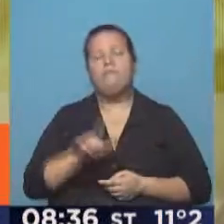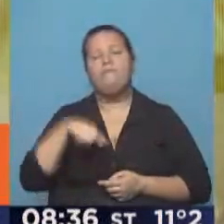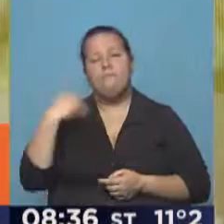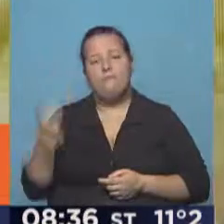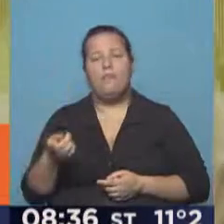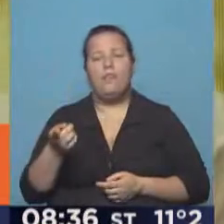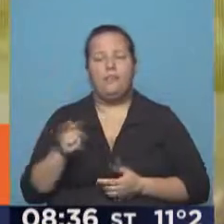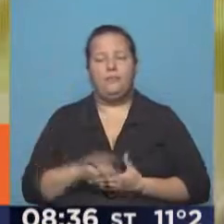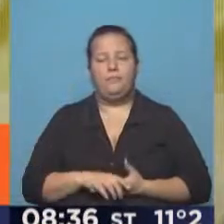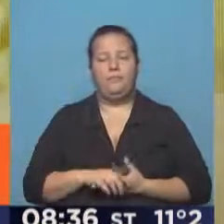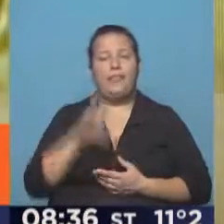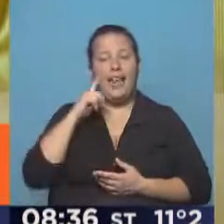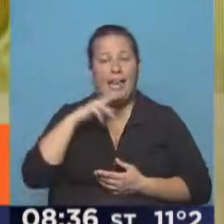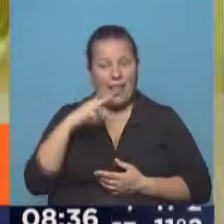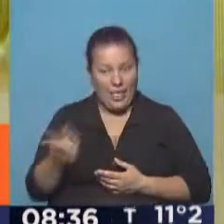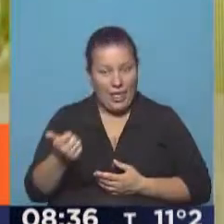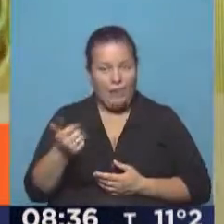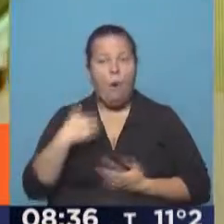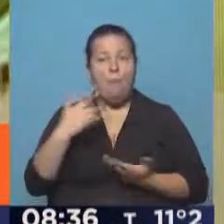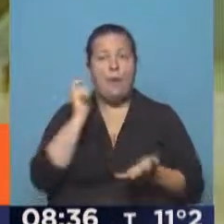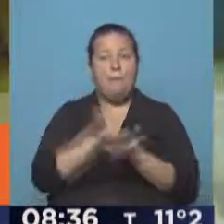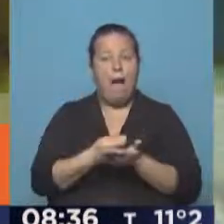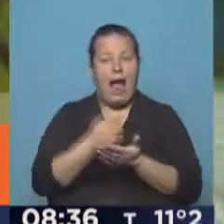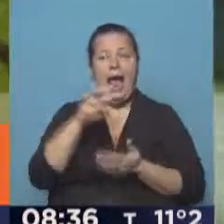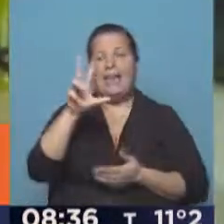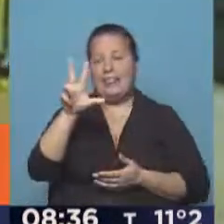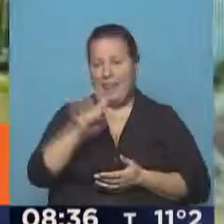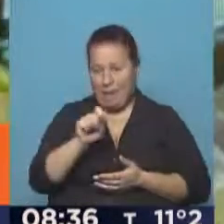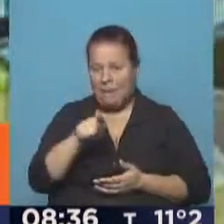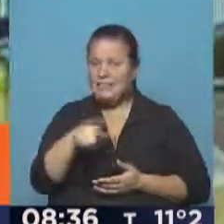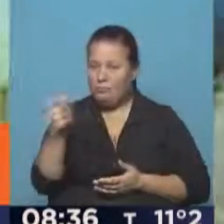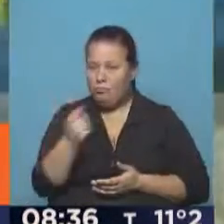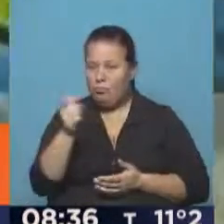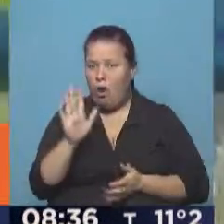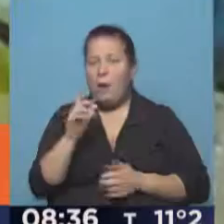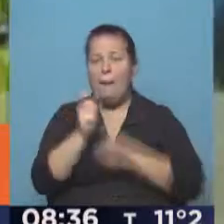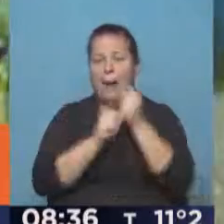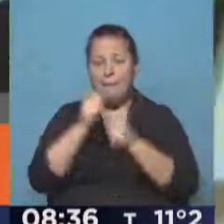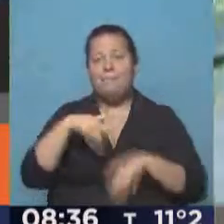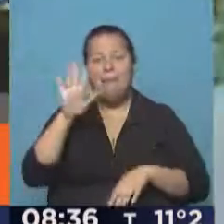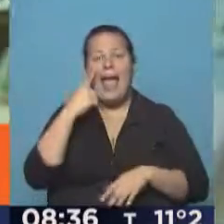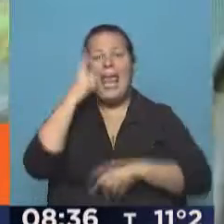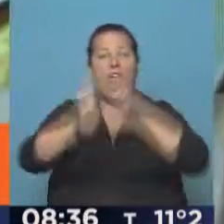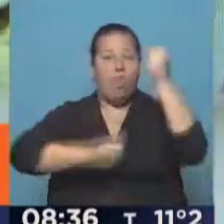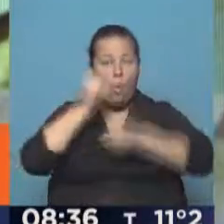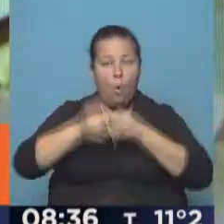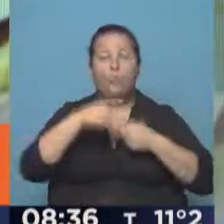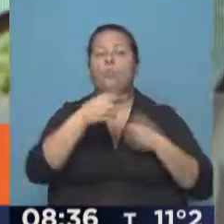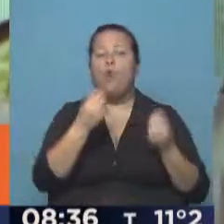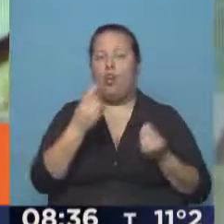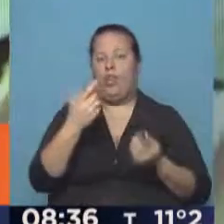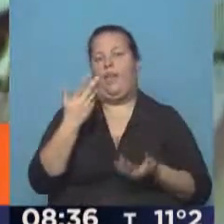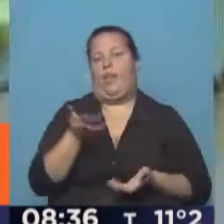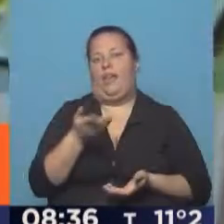tenemos el IVA, que vamos a poder pagarlo a 90 días, que eso es muy importante para las pymes, en especial las industriales, que